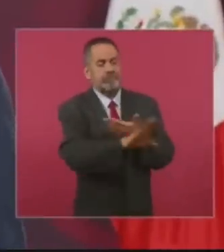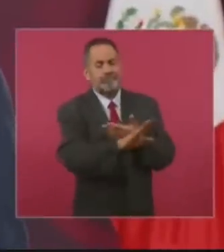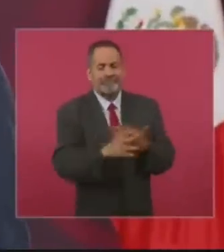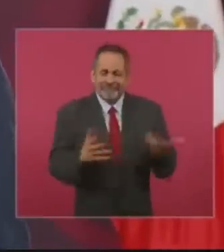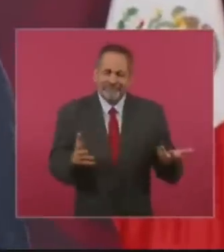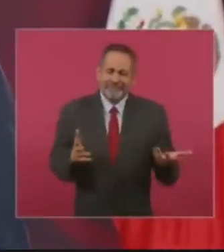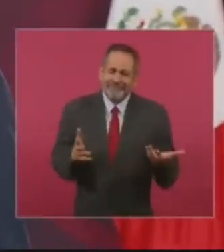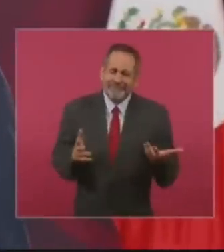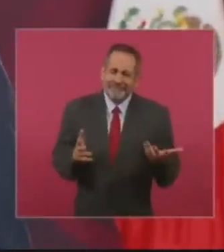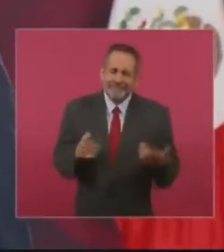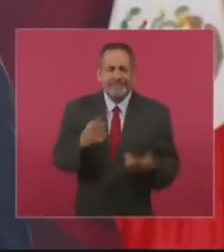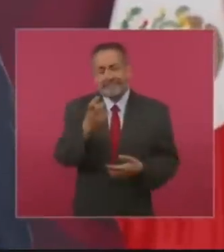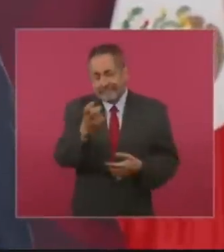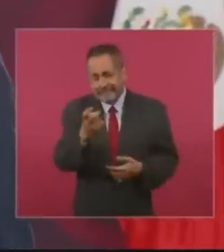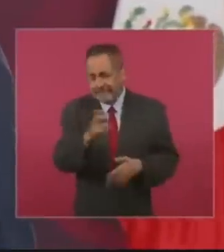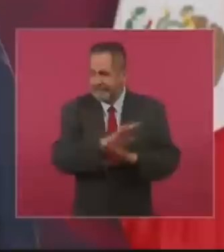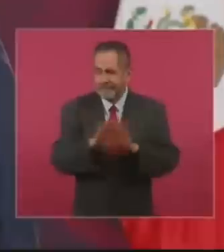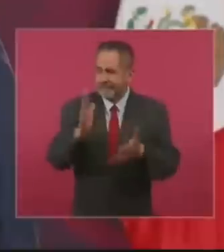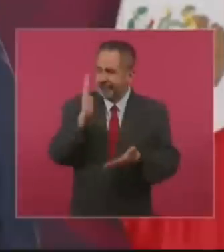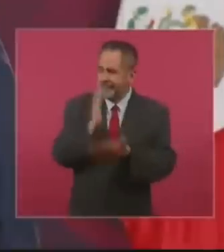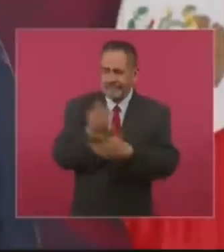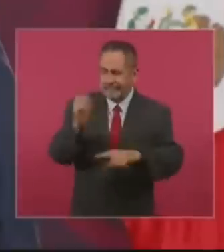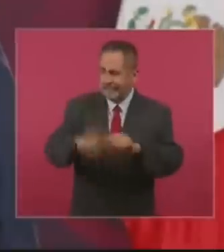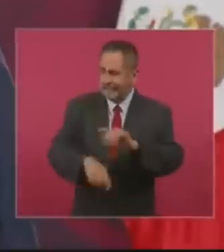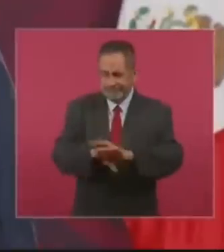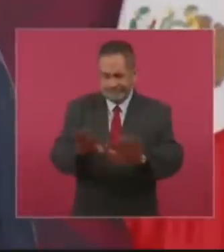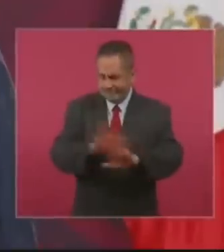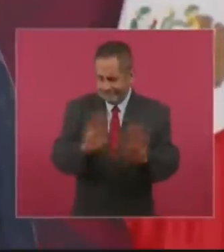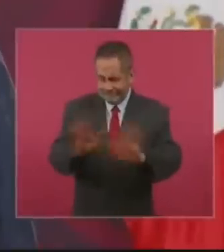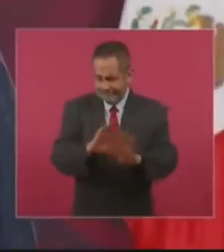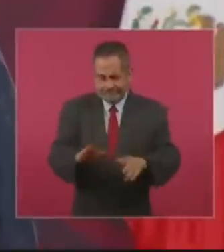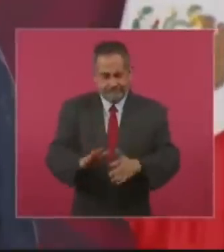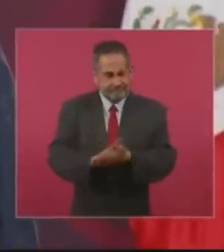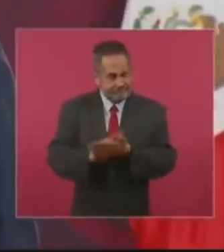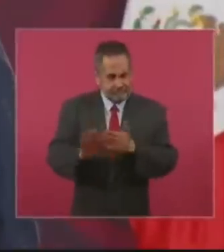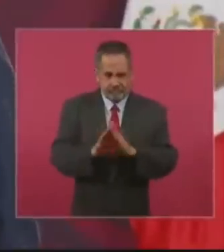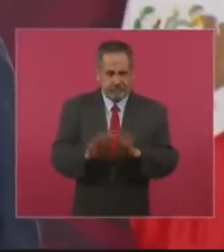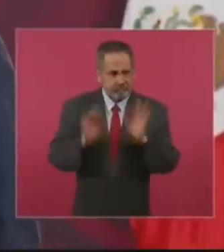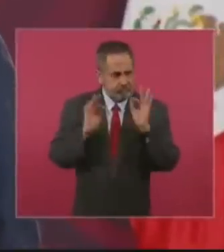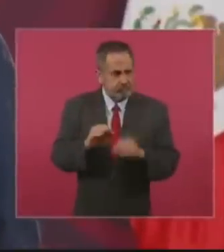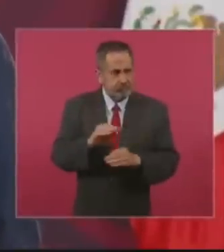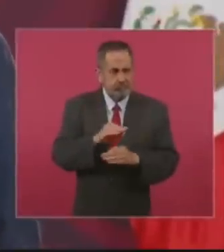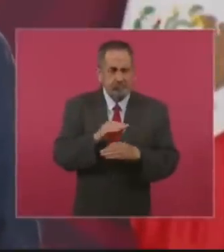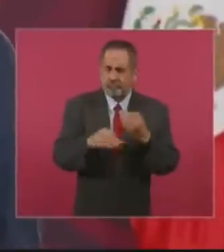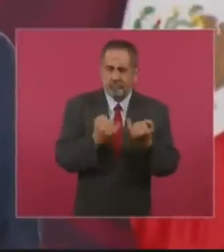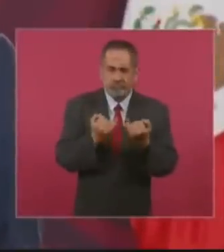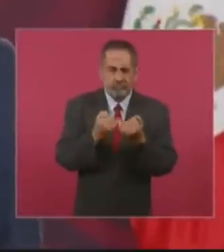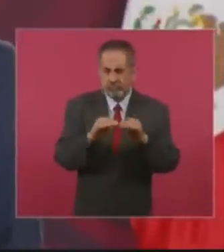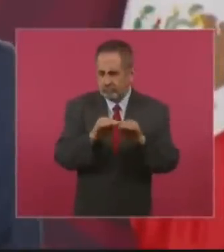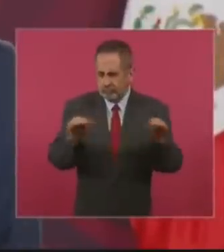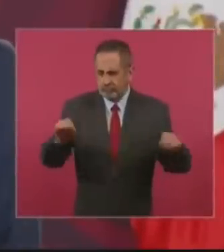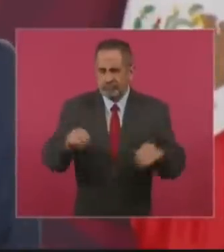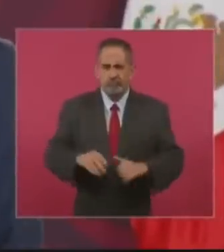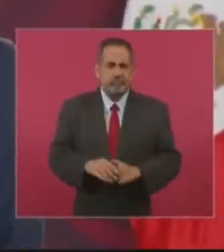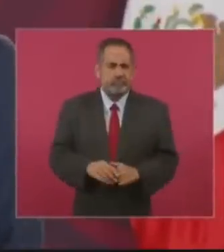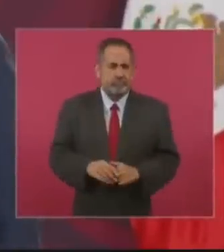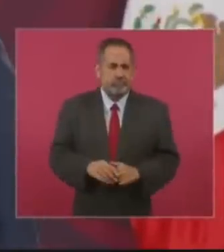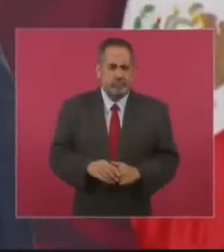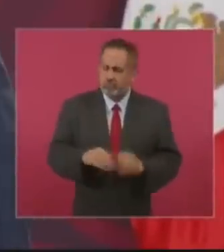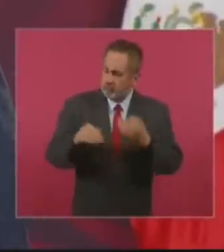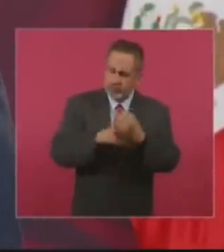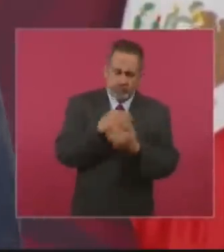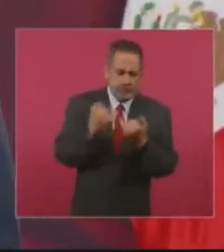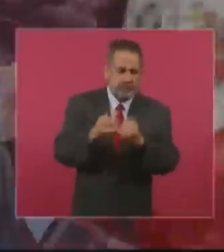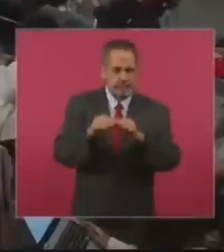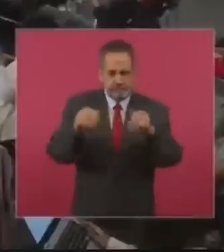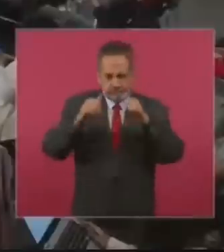Eso ya se terminó nosotros todos